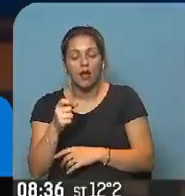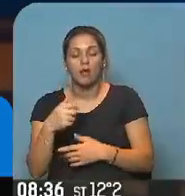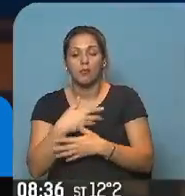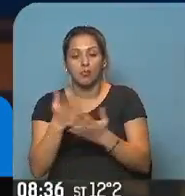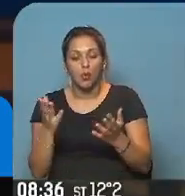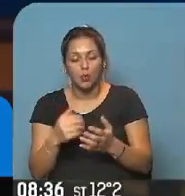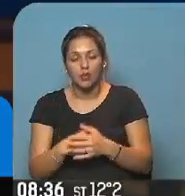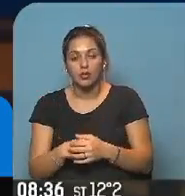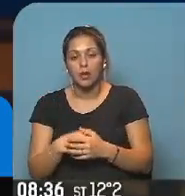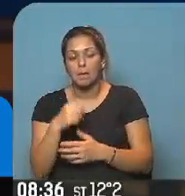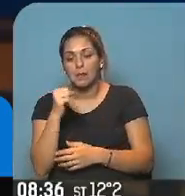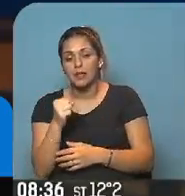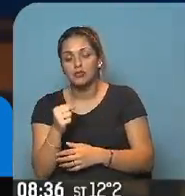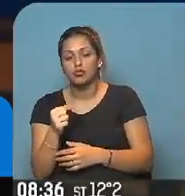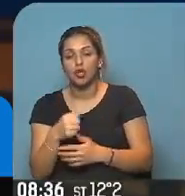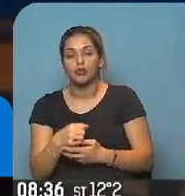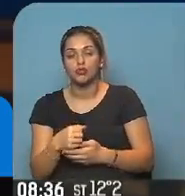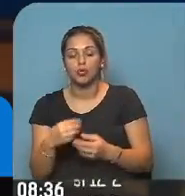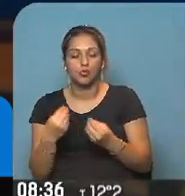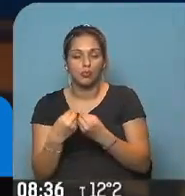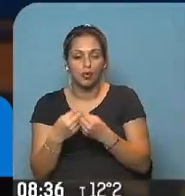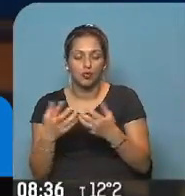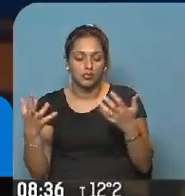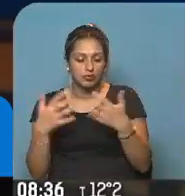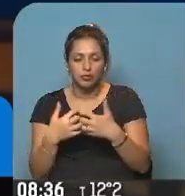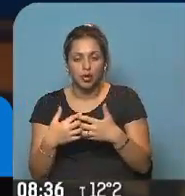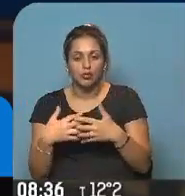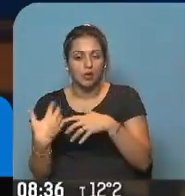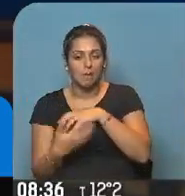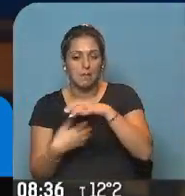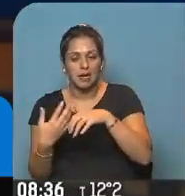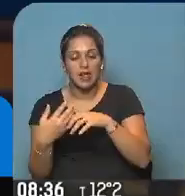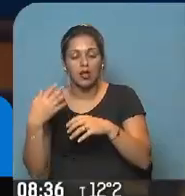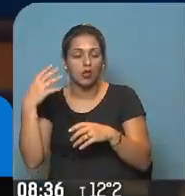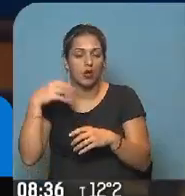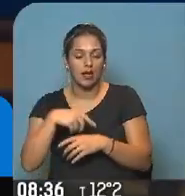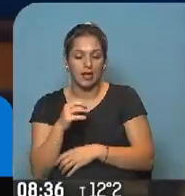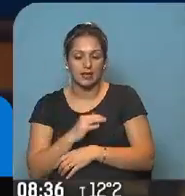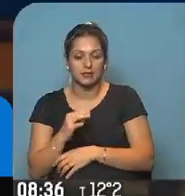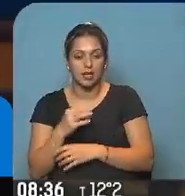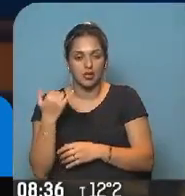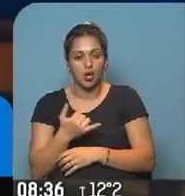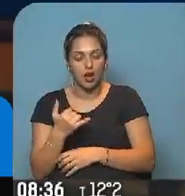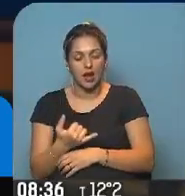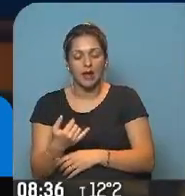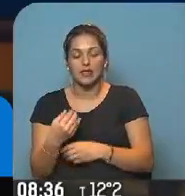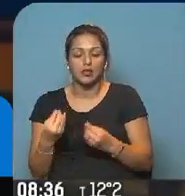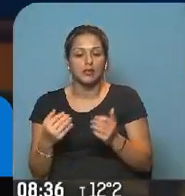pesos, fondos mixtos, que hay varios en el mercado desde hace años. Así que bueno, eso depende